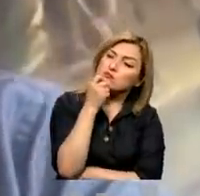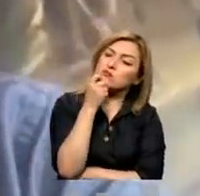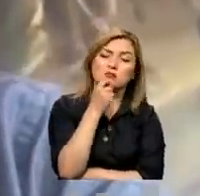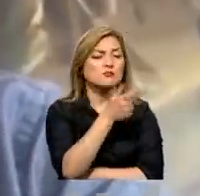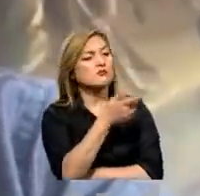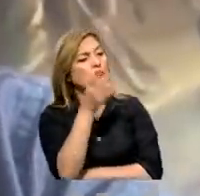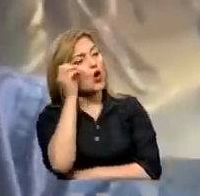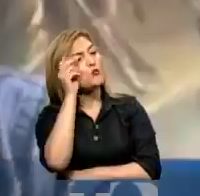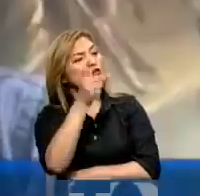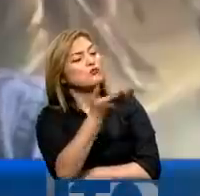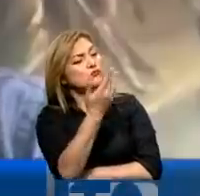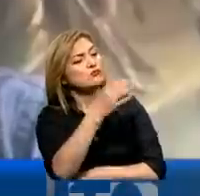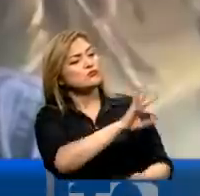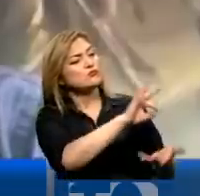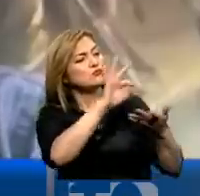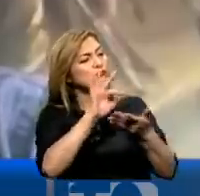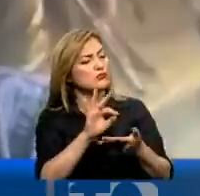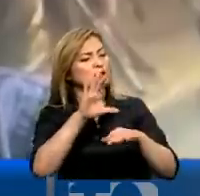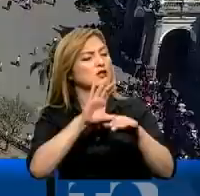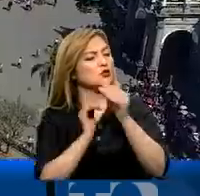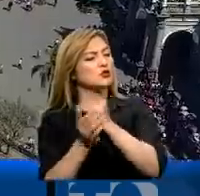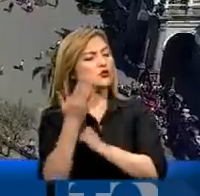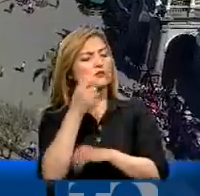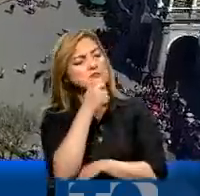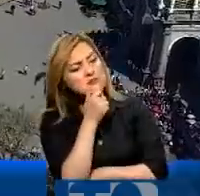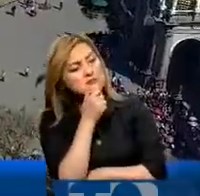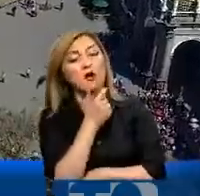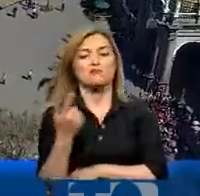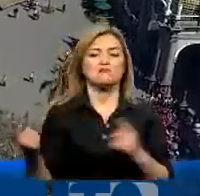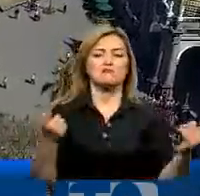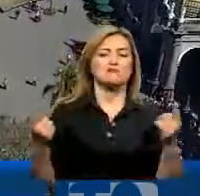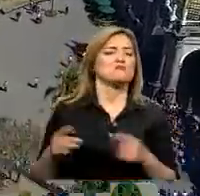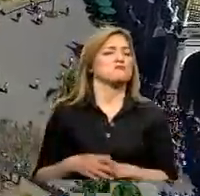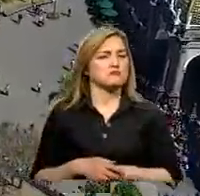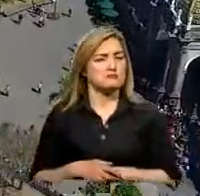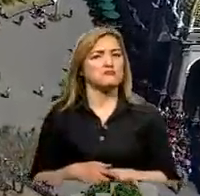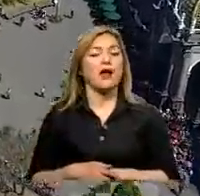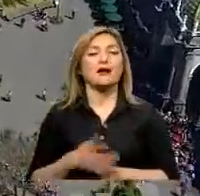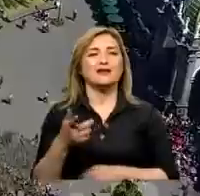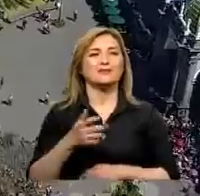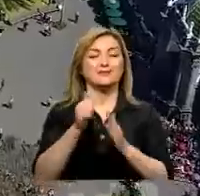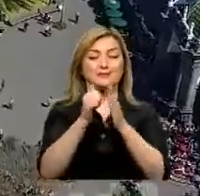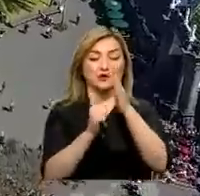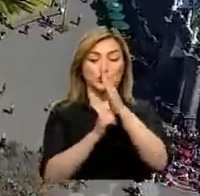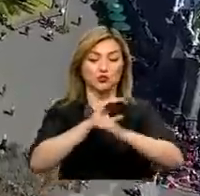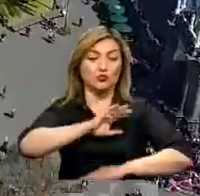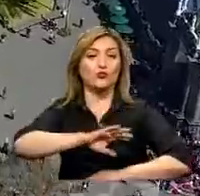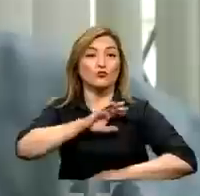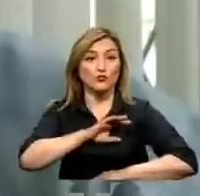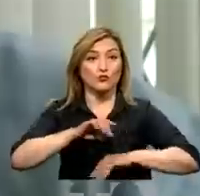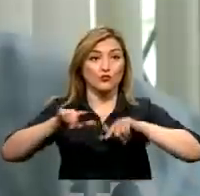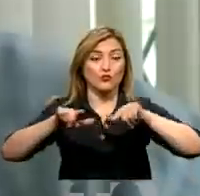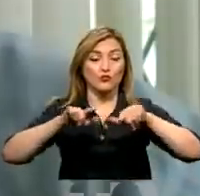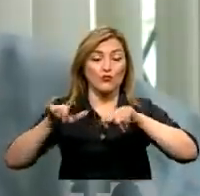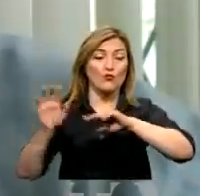la postura de los representantes del centro histórico. La Agencia Metropolitana de Control y la de Tránsito se ubicarían en este sector.